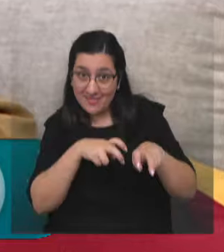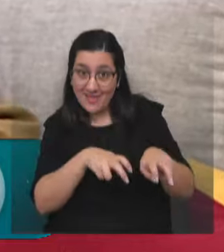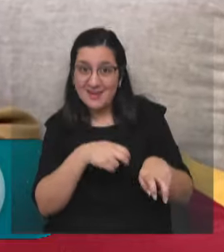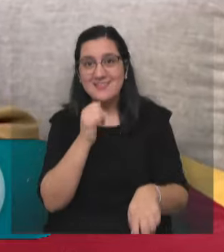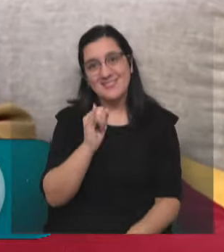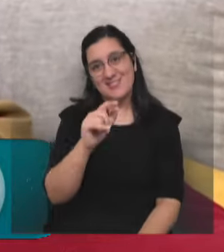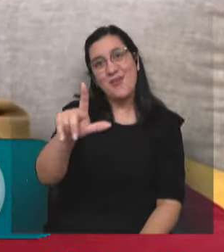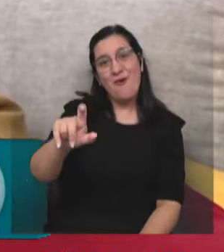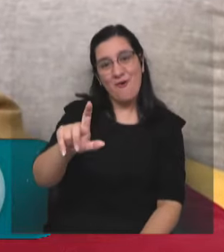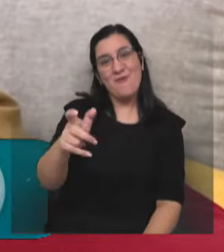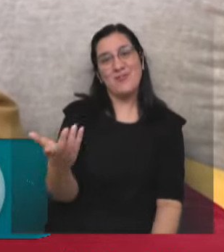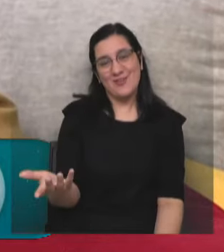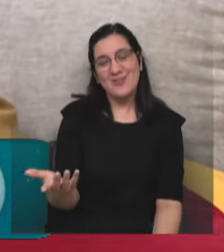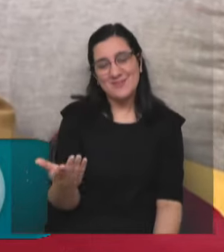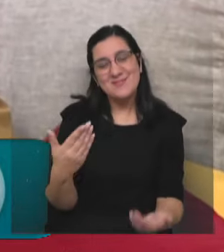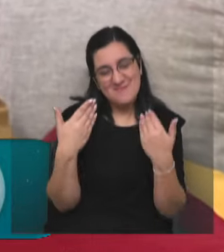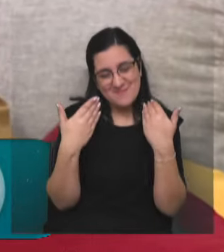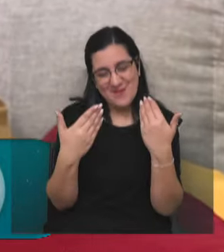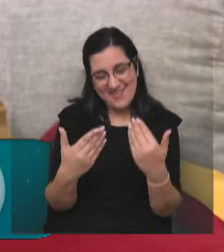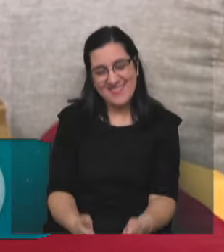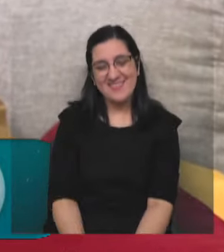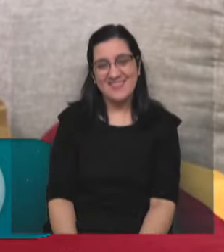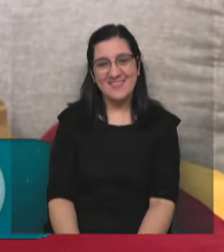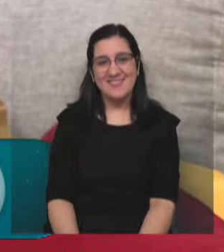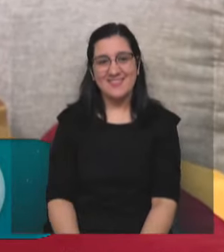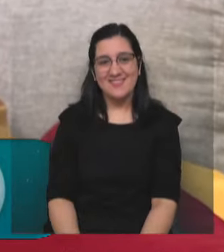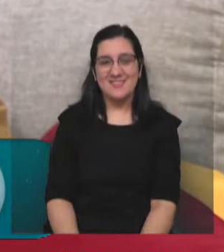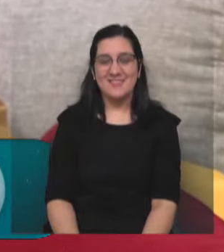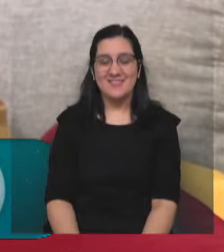Bienvenido. Por supuesto que sí. Sí, sin duda. Y